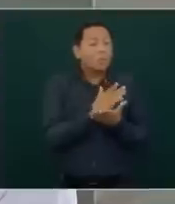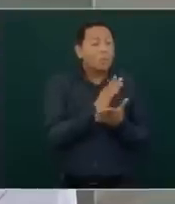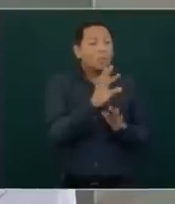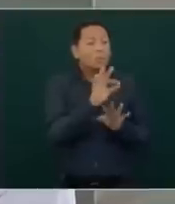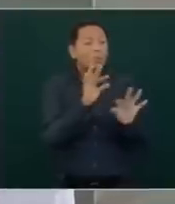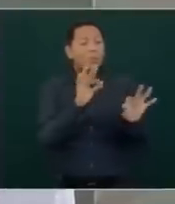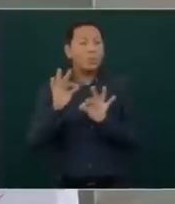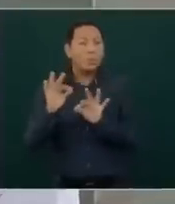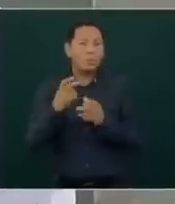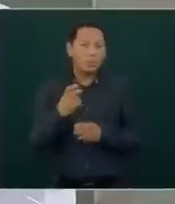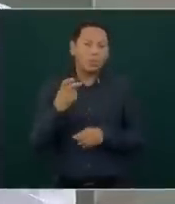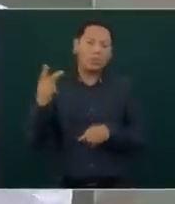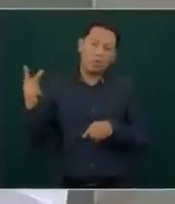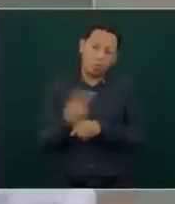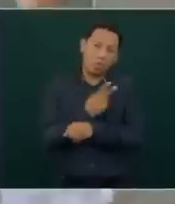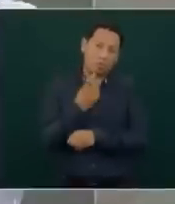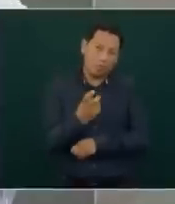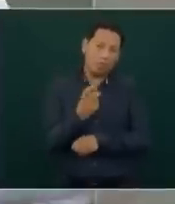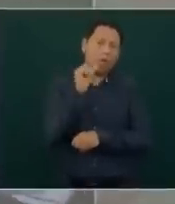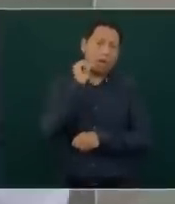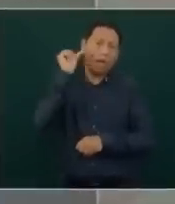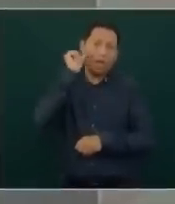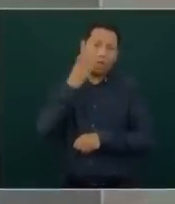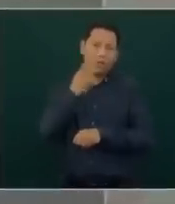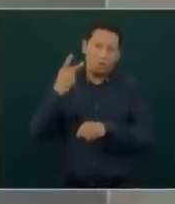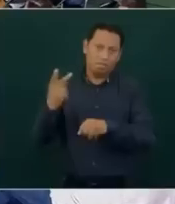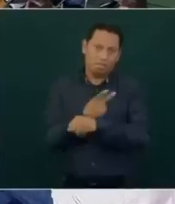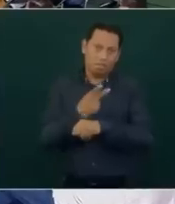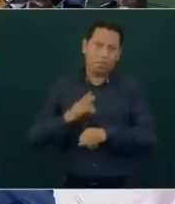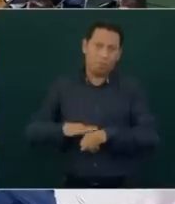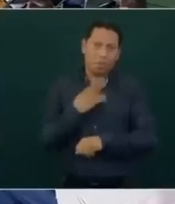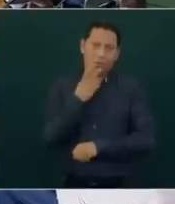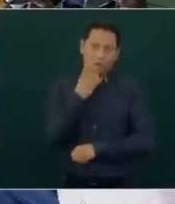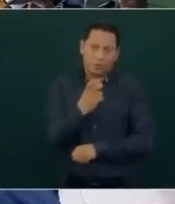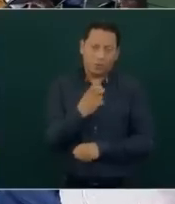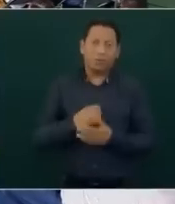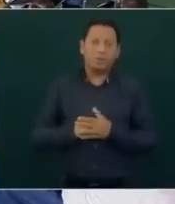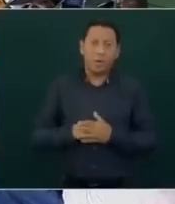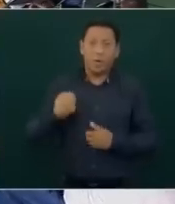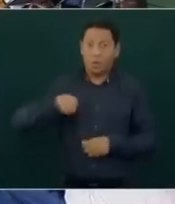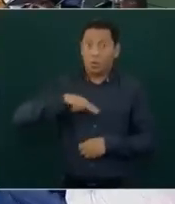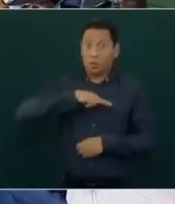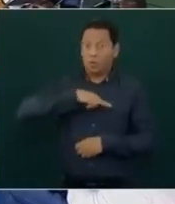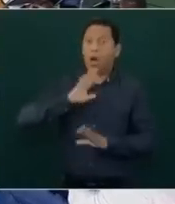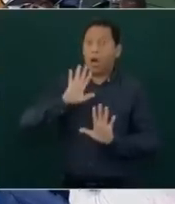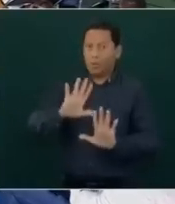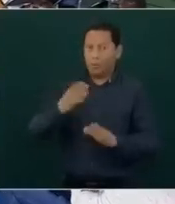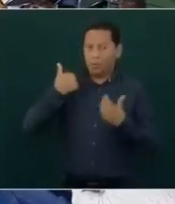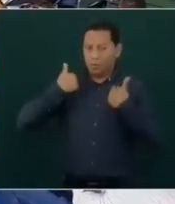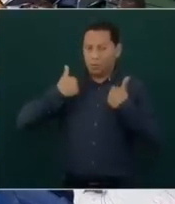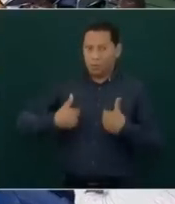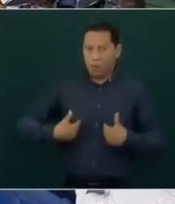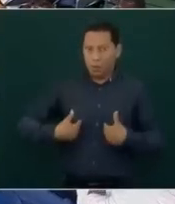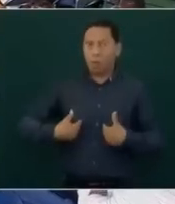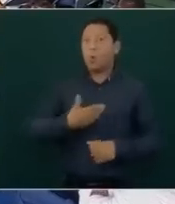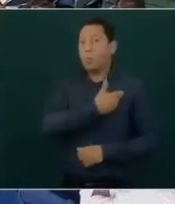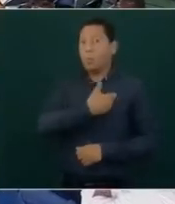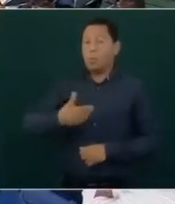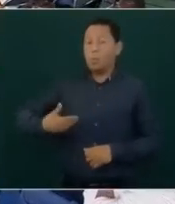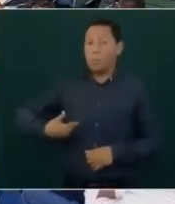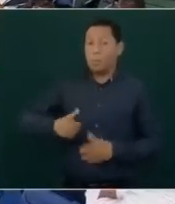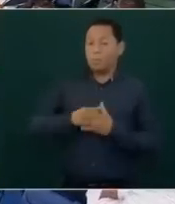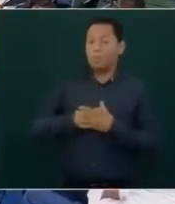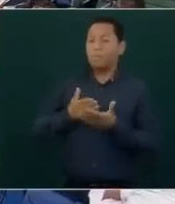sucediendo. Entonces, si nosotros intervenimos, si yo emito un decreto, hago